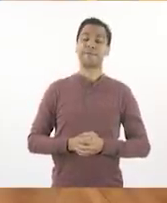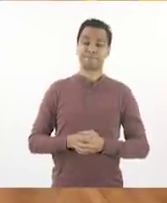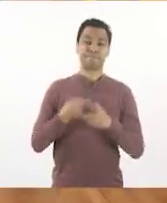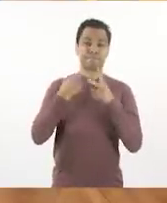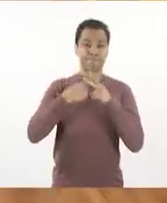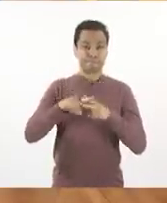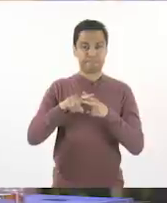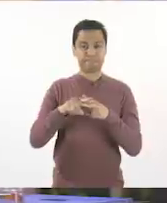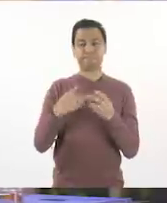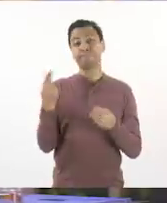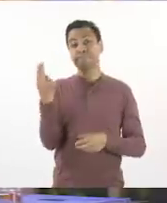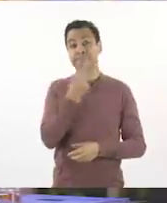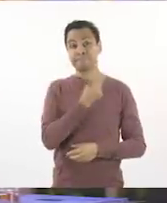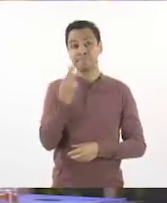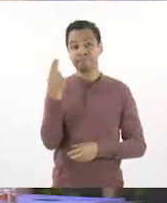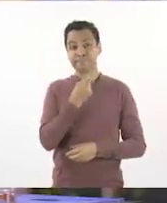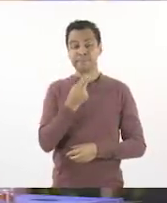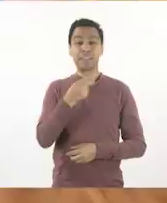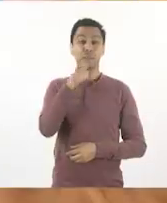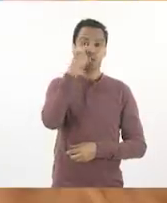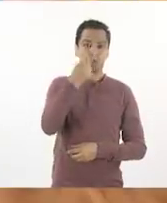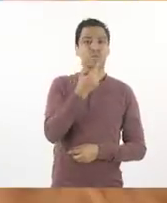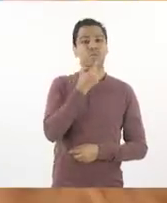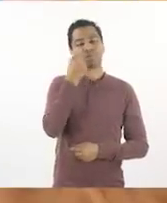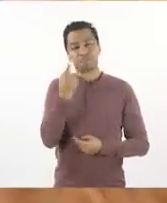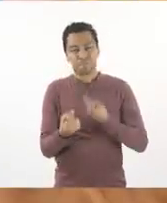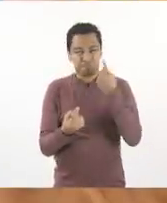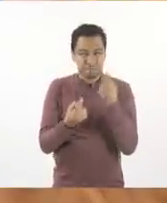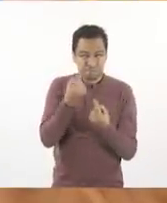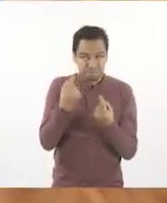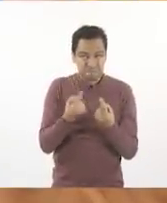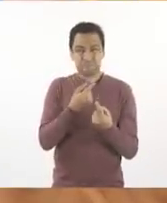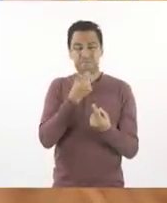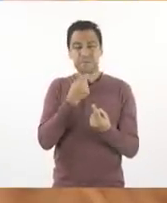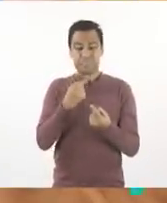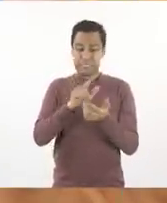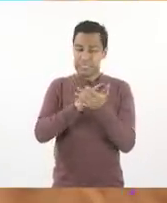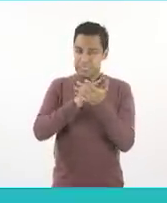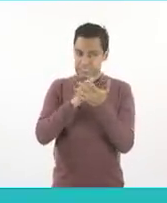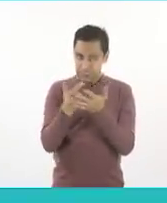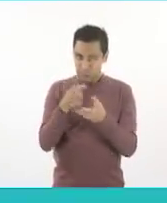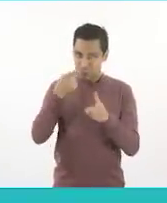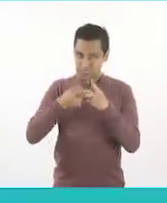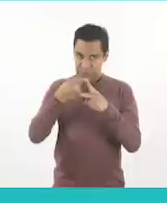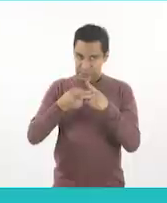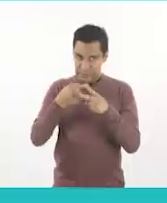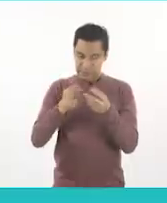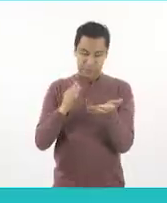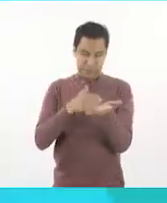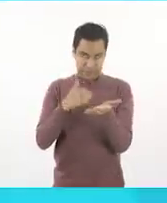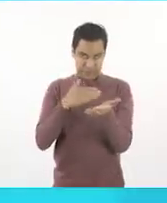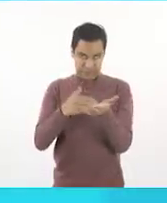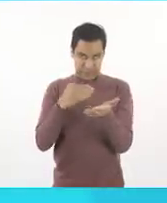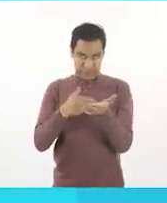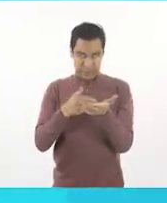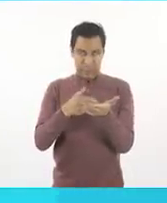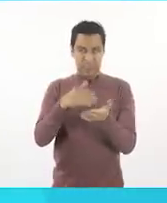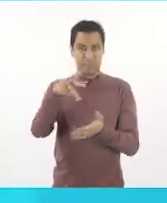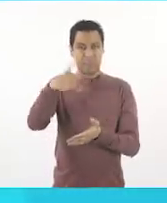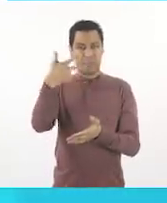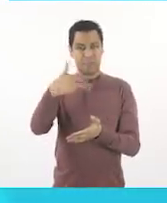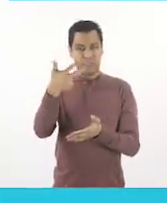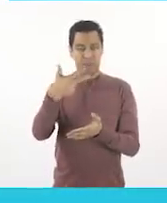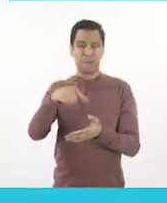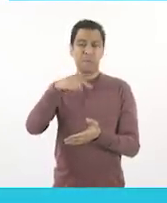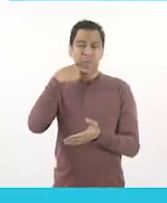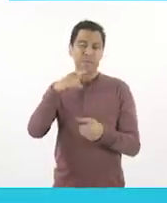empezar es necesario que las niñas y los niños tengan su libro de matemáticas en la página número 13, un